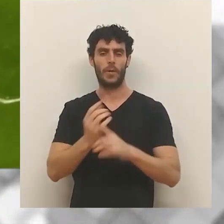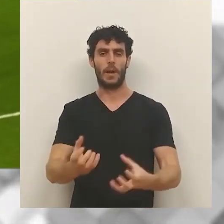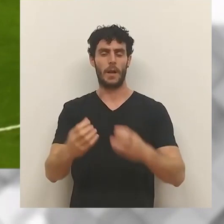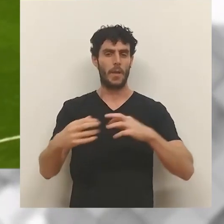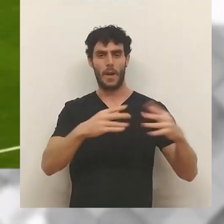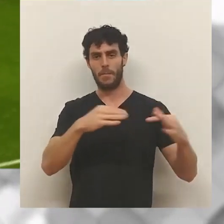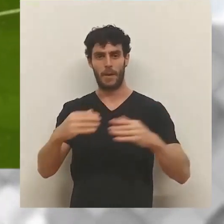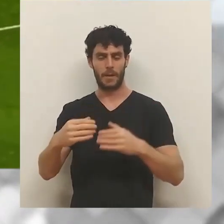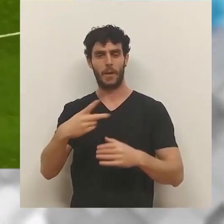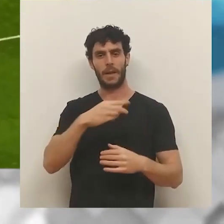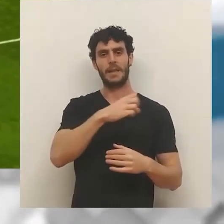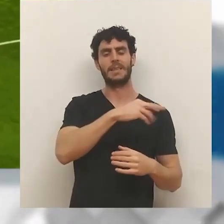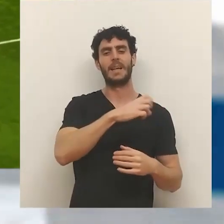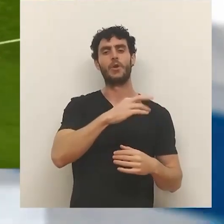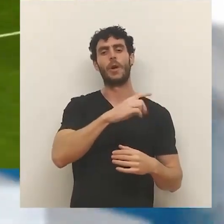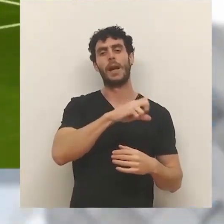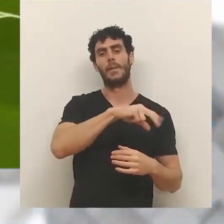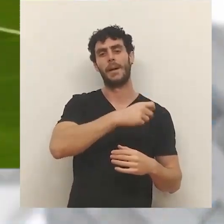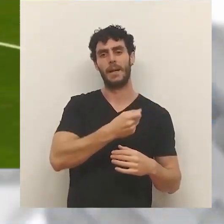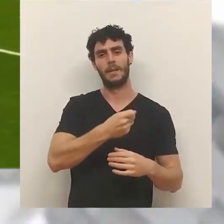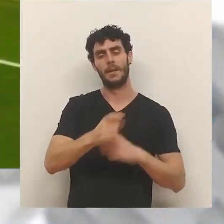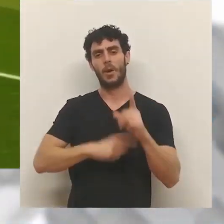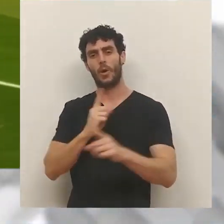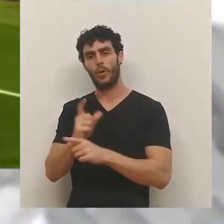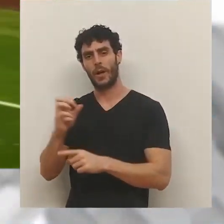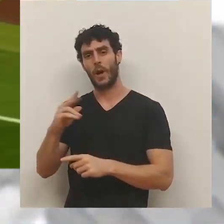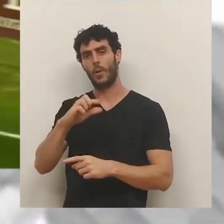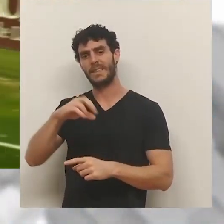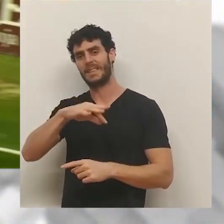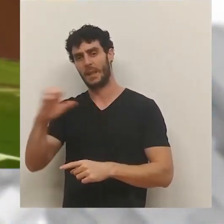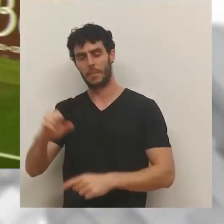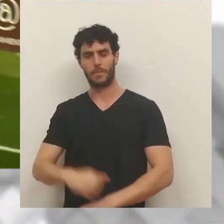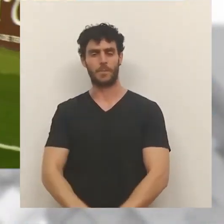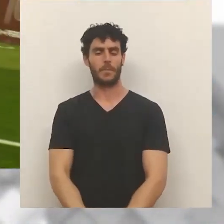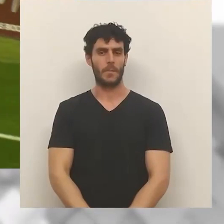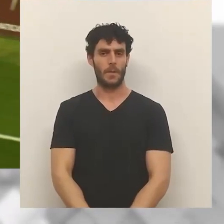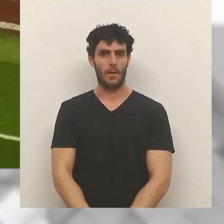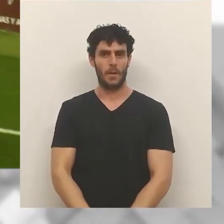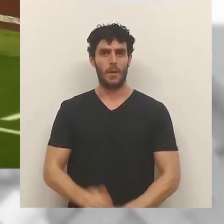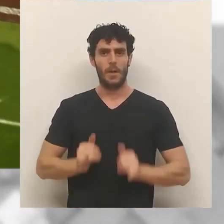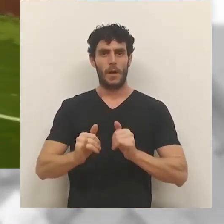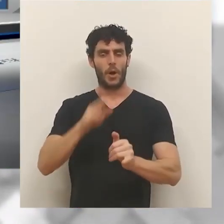nuevo en las gaunas al vencedor del partido entre la gimnástica de Torrelavega y el Ourense.